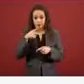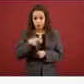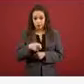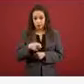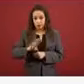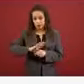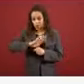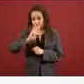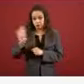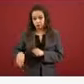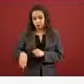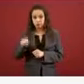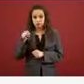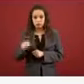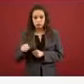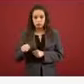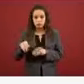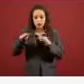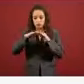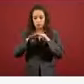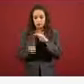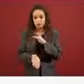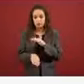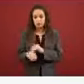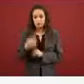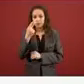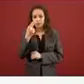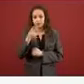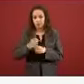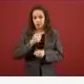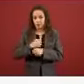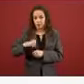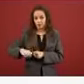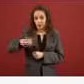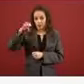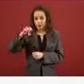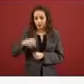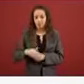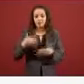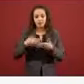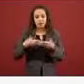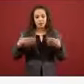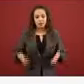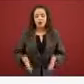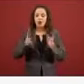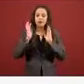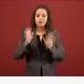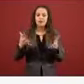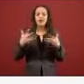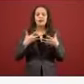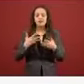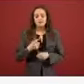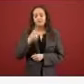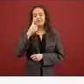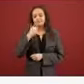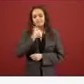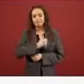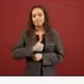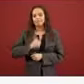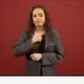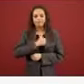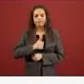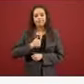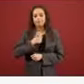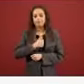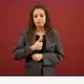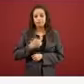la vida y que tuviera menos de 25 años. Ya tenemos desafortunadamente una persona y muy tristemente